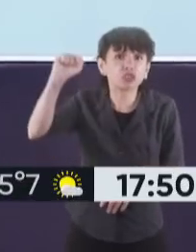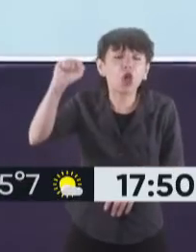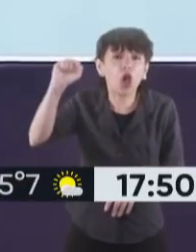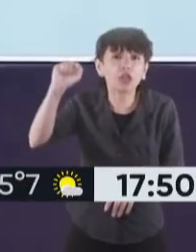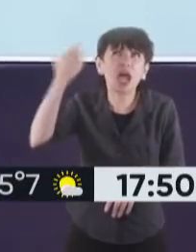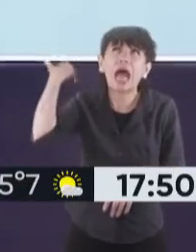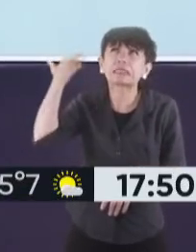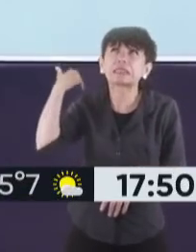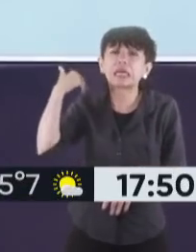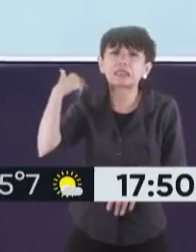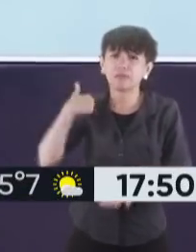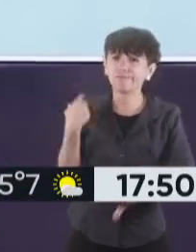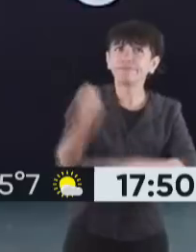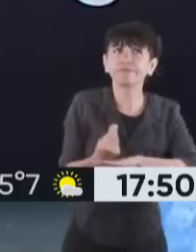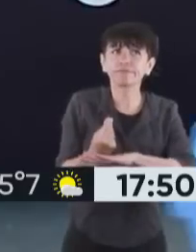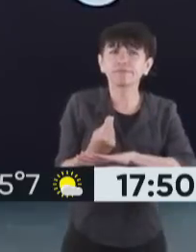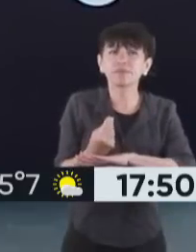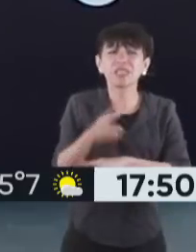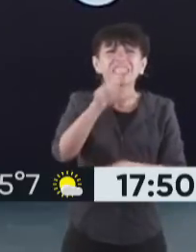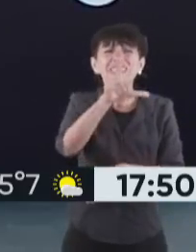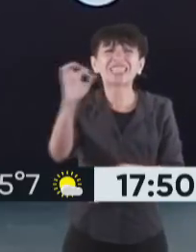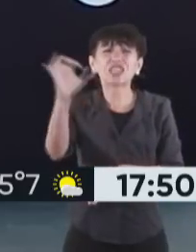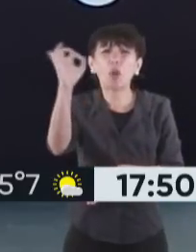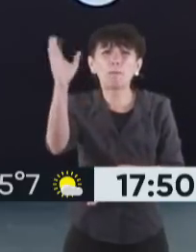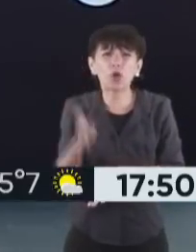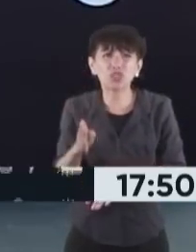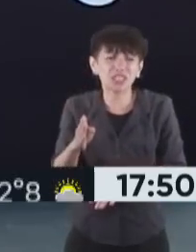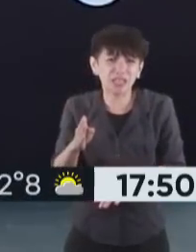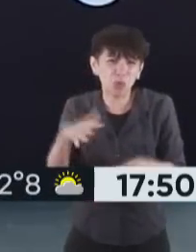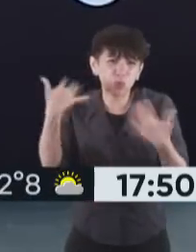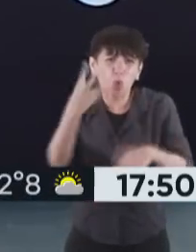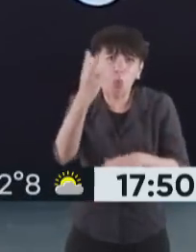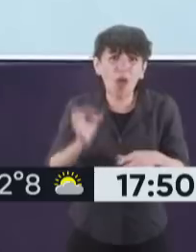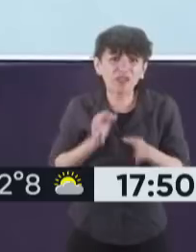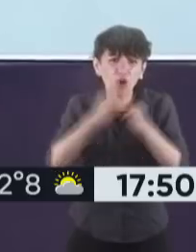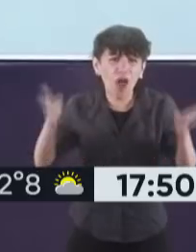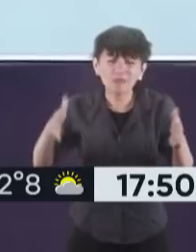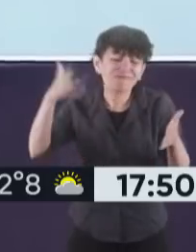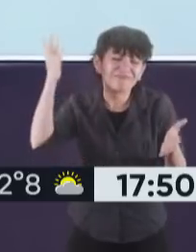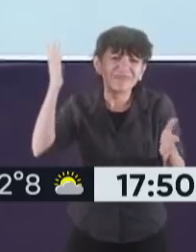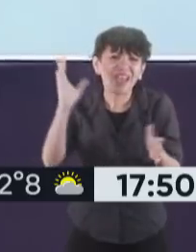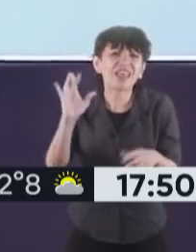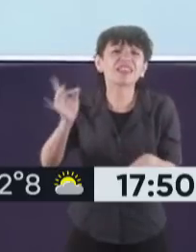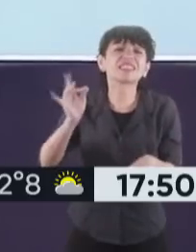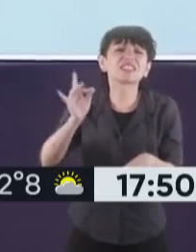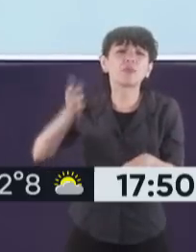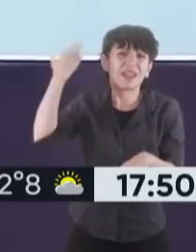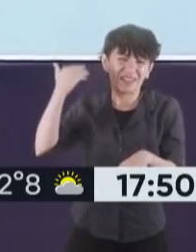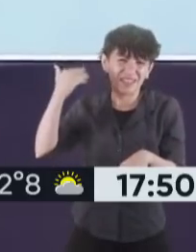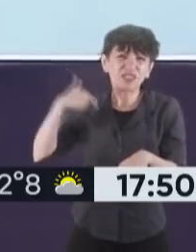en ese momento de más del 300% en 4 años, 53% y pico en diciembre del año que yo